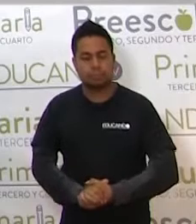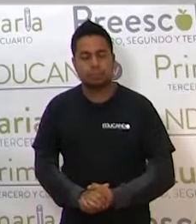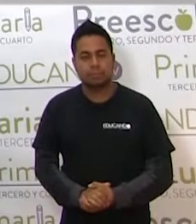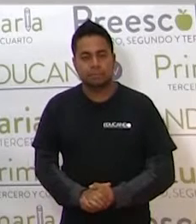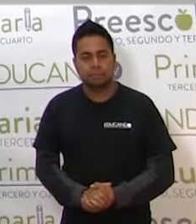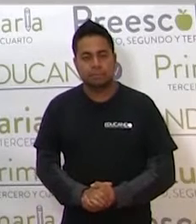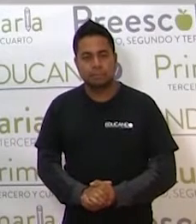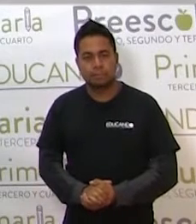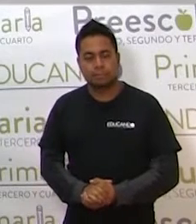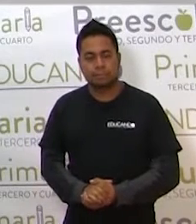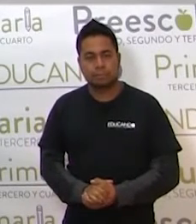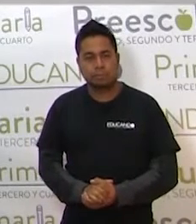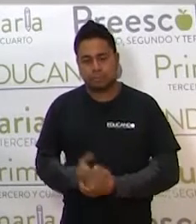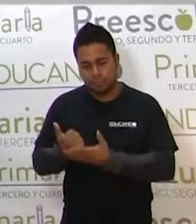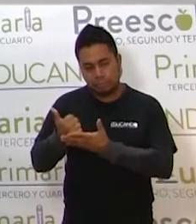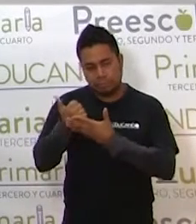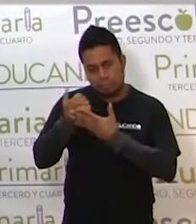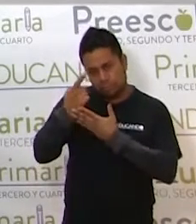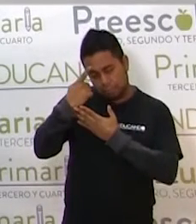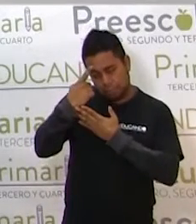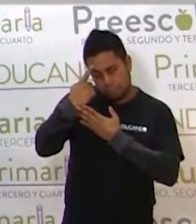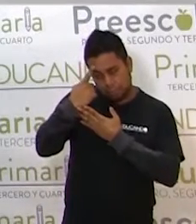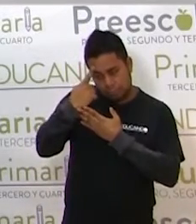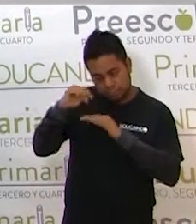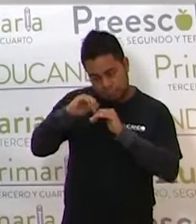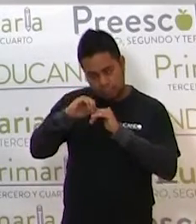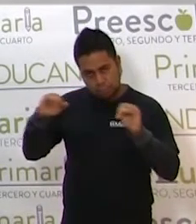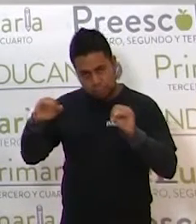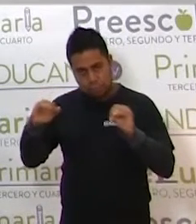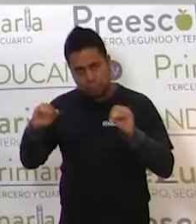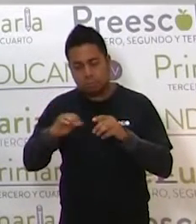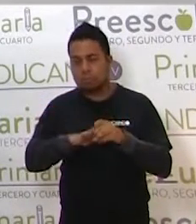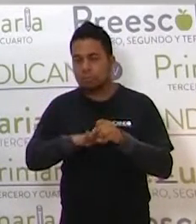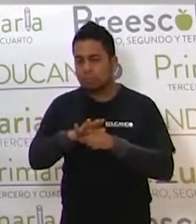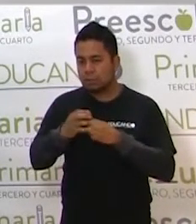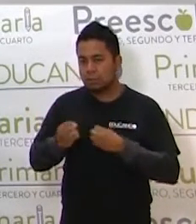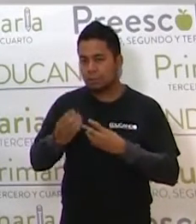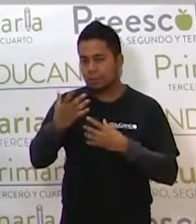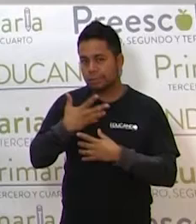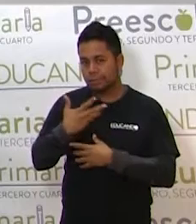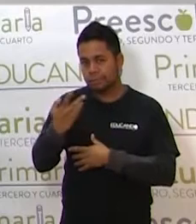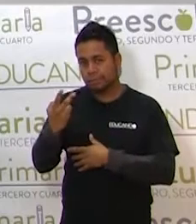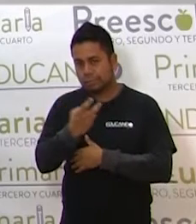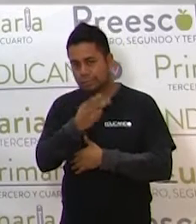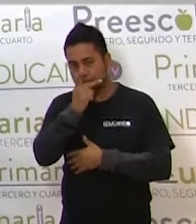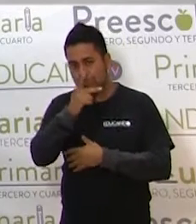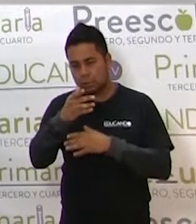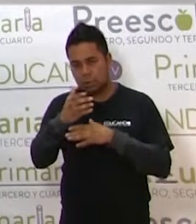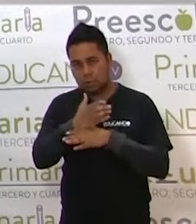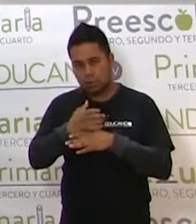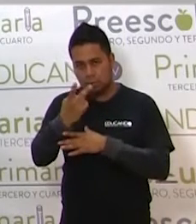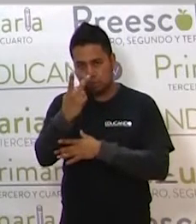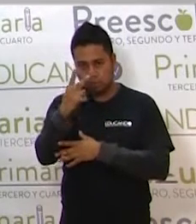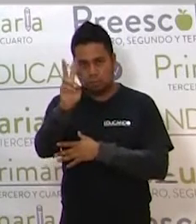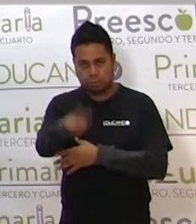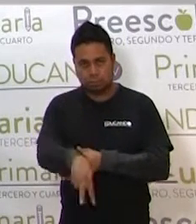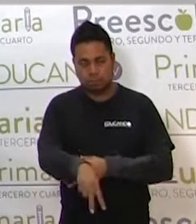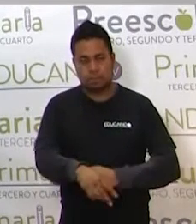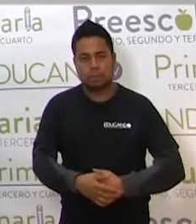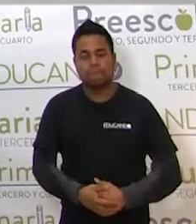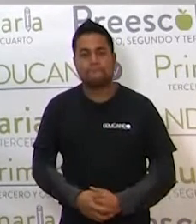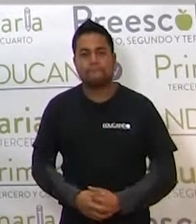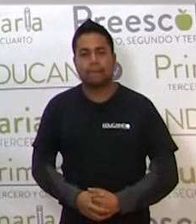ayúdame a poder separar la sílaba cuantas sílabas tiene dos verdad